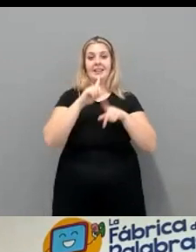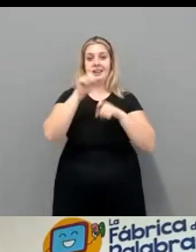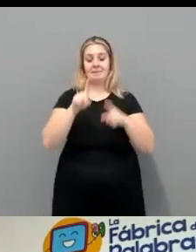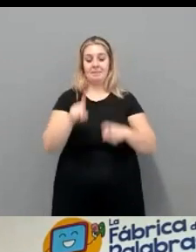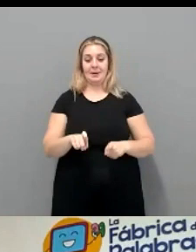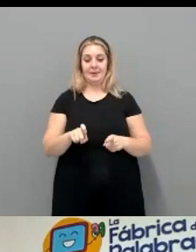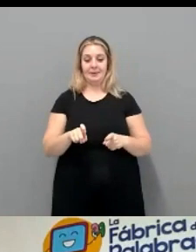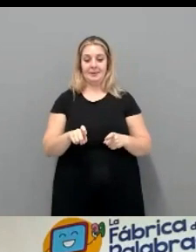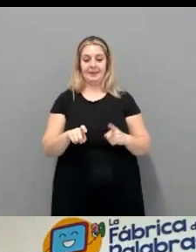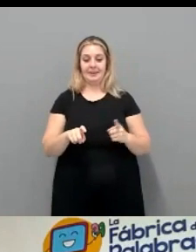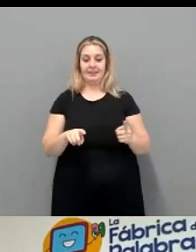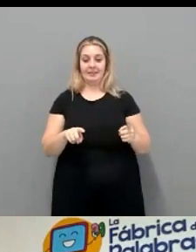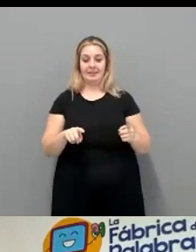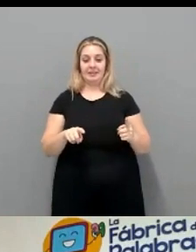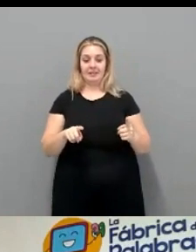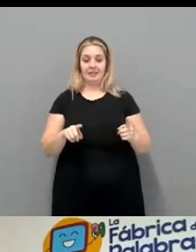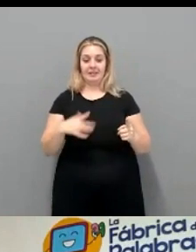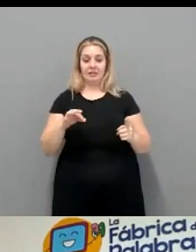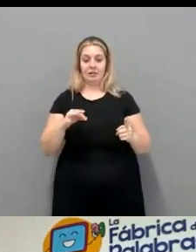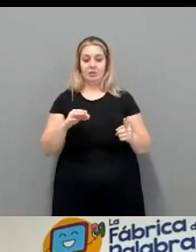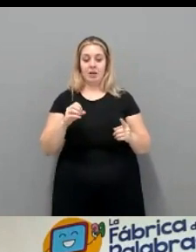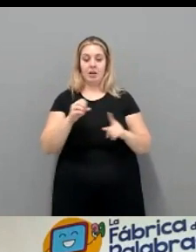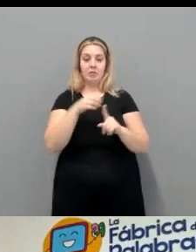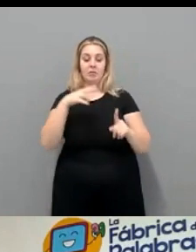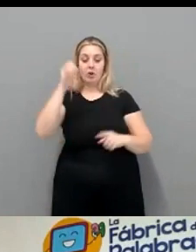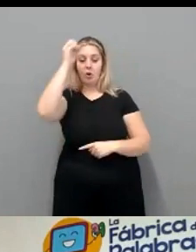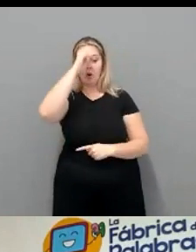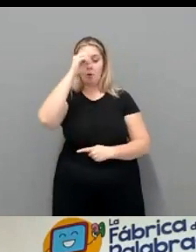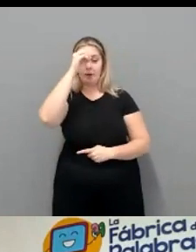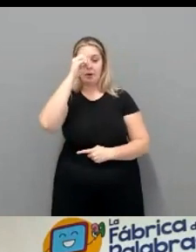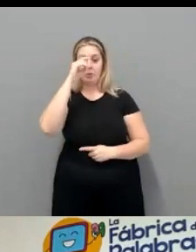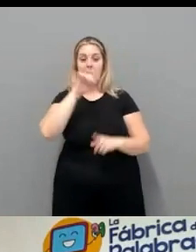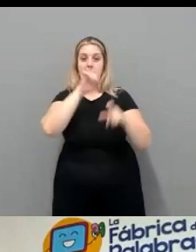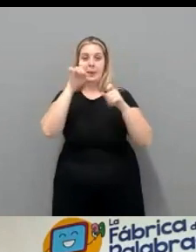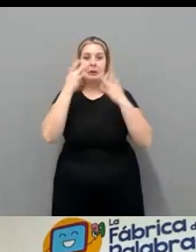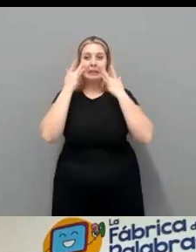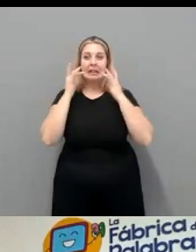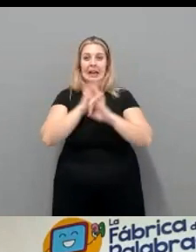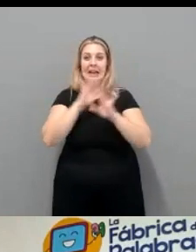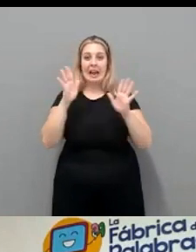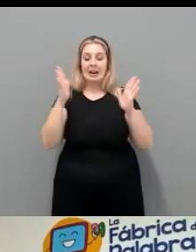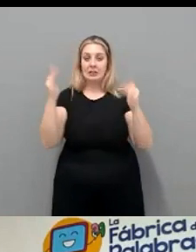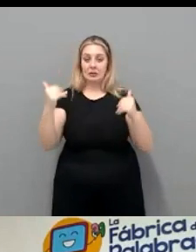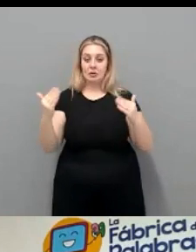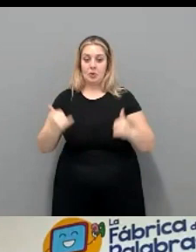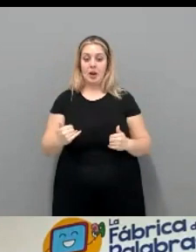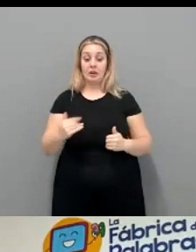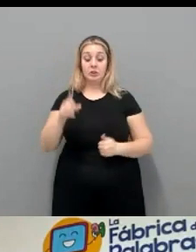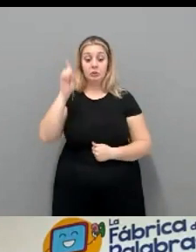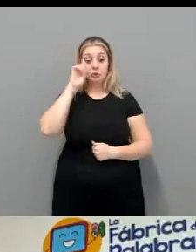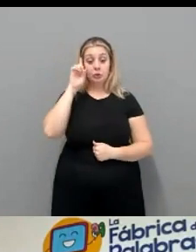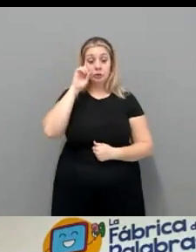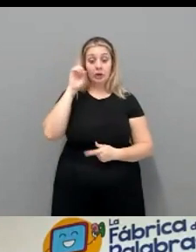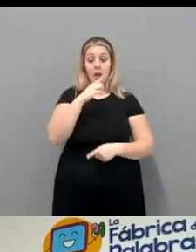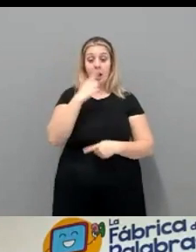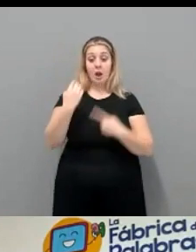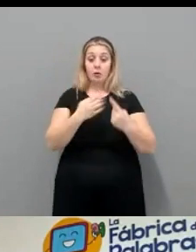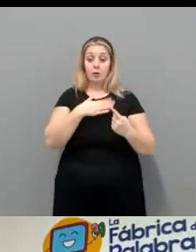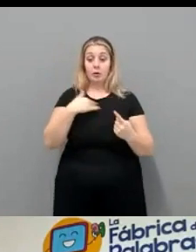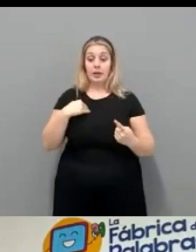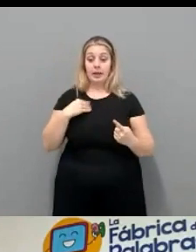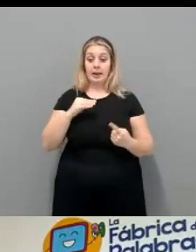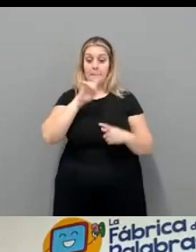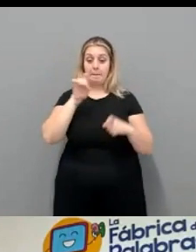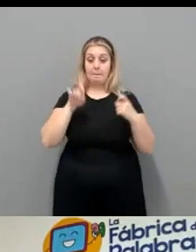preguntas y respuestas y son como foros de opinión, no hay ninguna pregunta así como muy muy concreta. No sé si alguien quisiera hacer